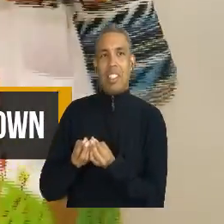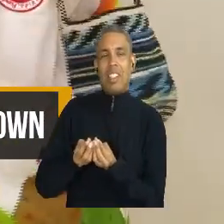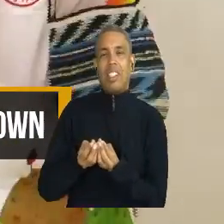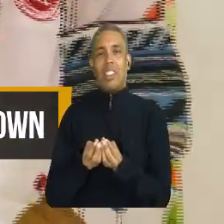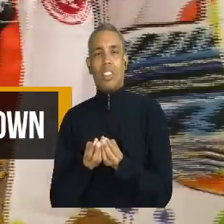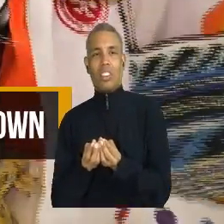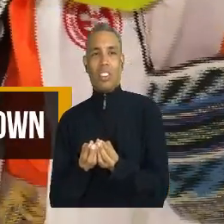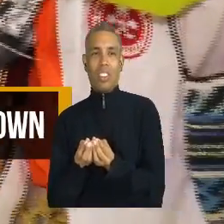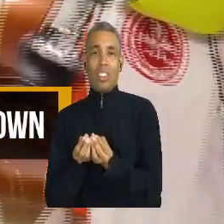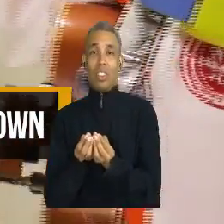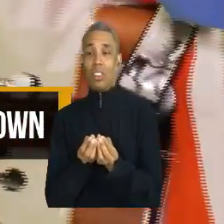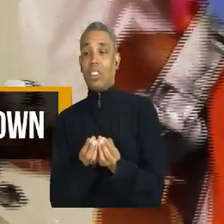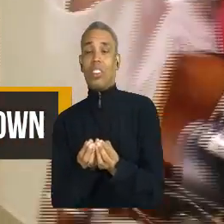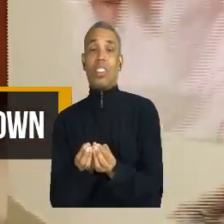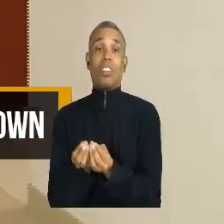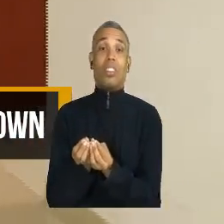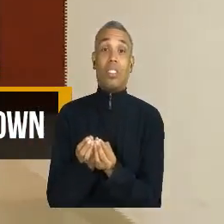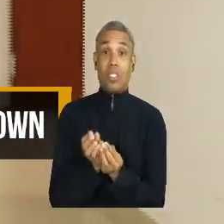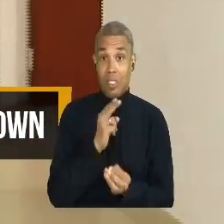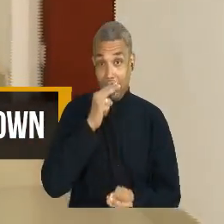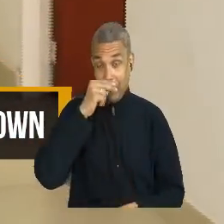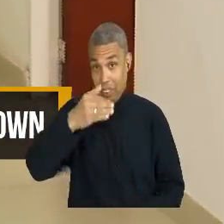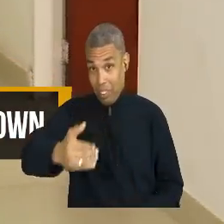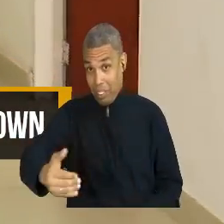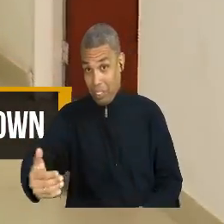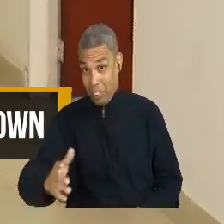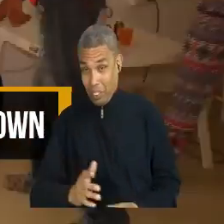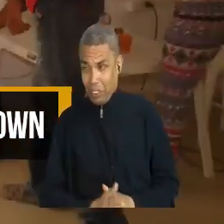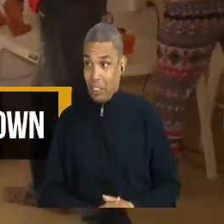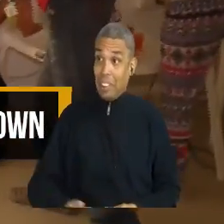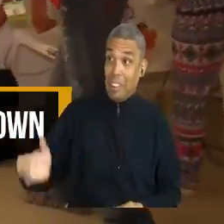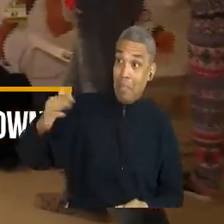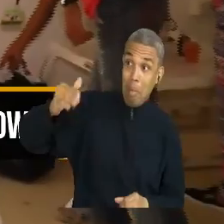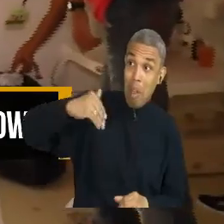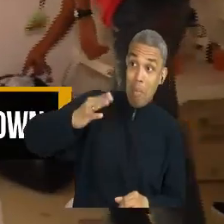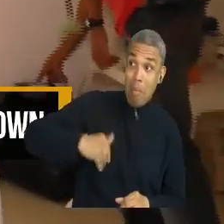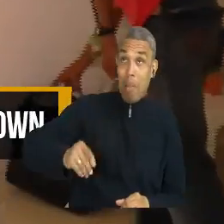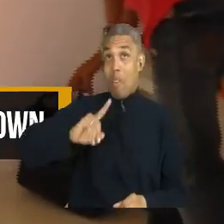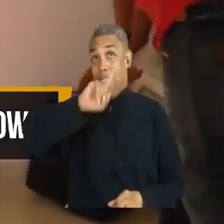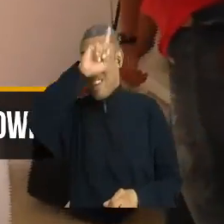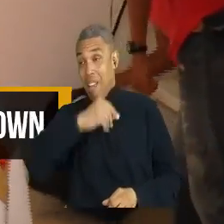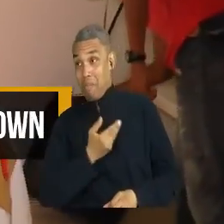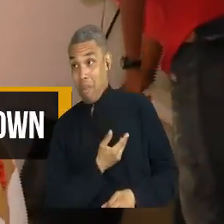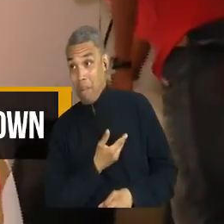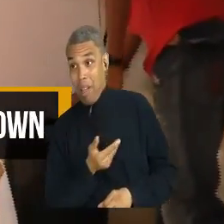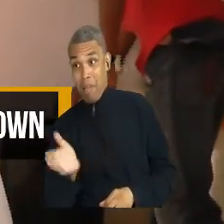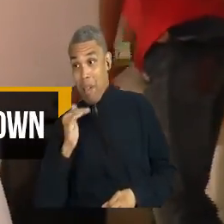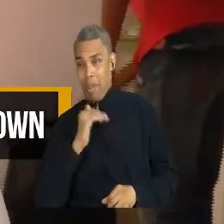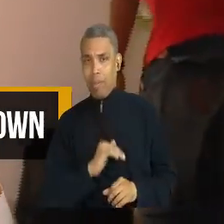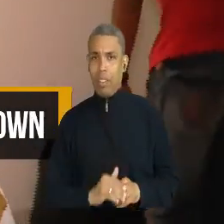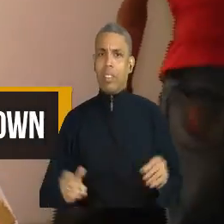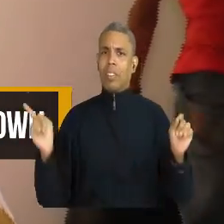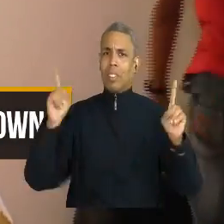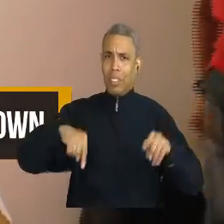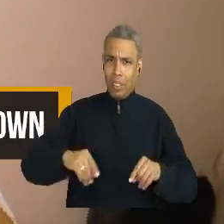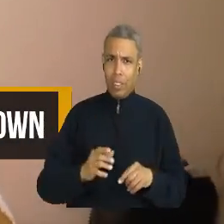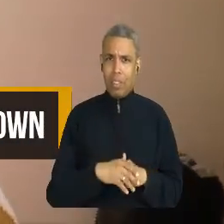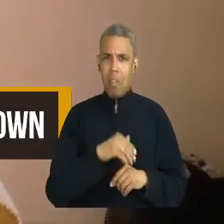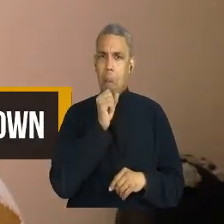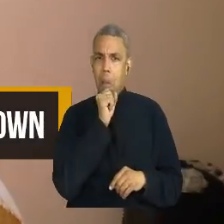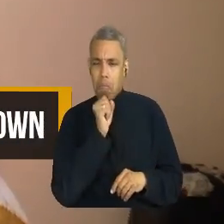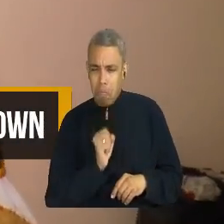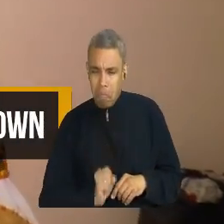piso, donde estaba la mamita. Que además estaban 4 abuelitos más. Ahí había un señor que empezó a bailar porros